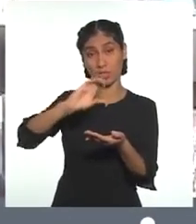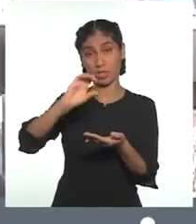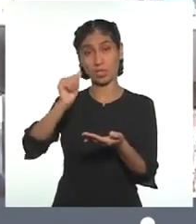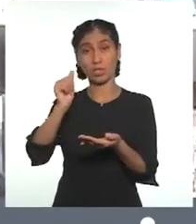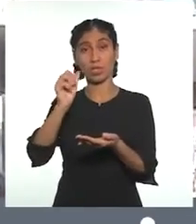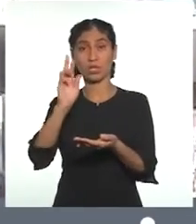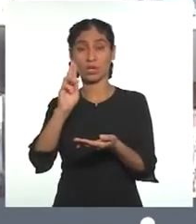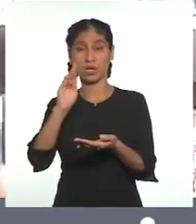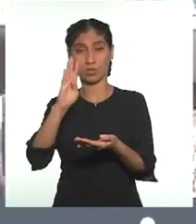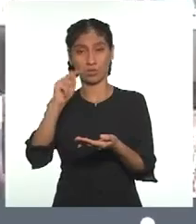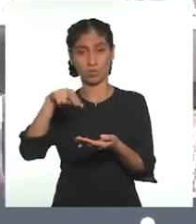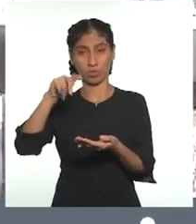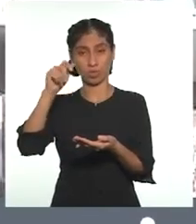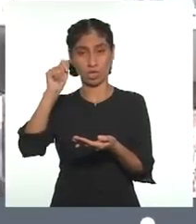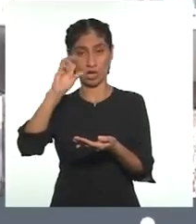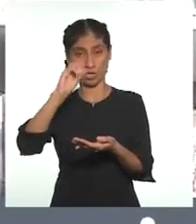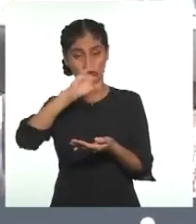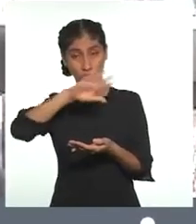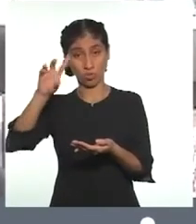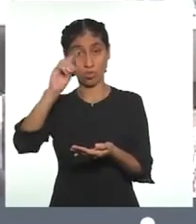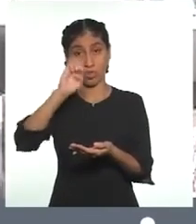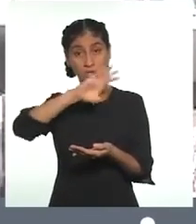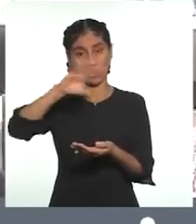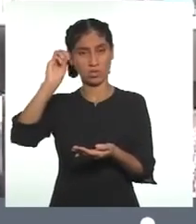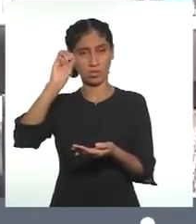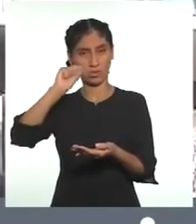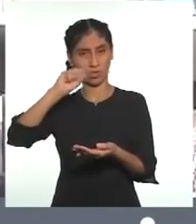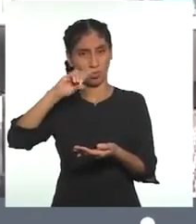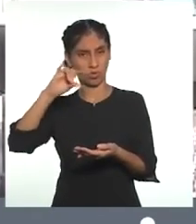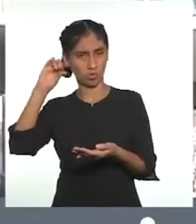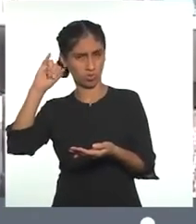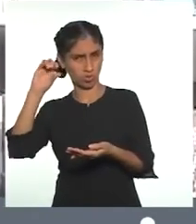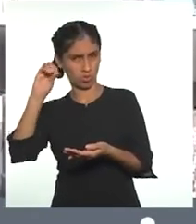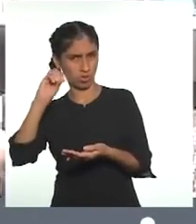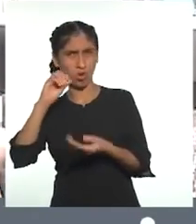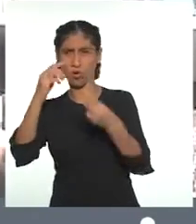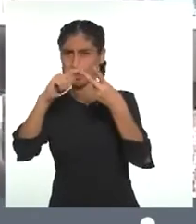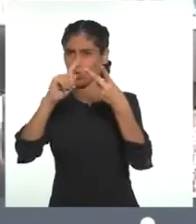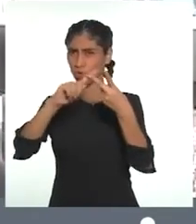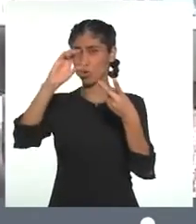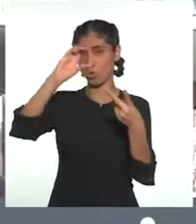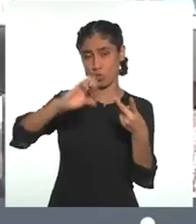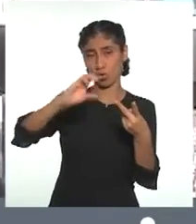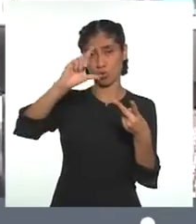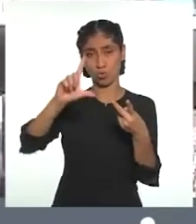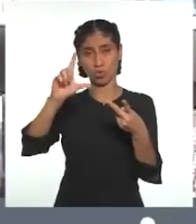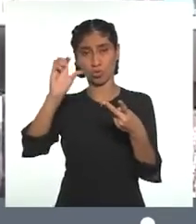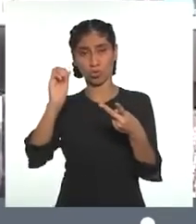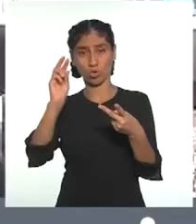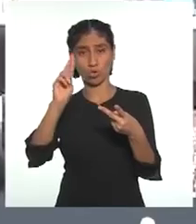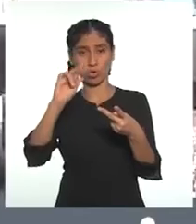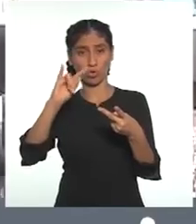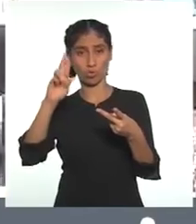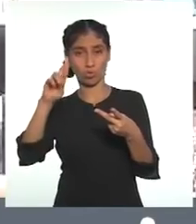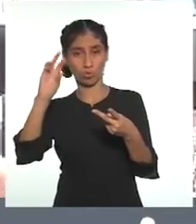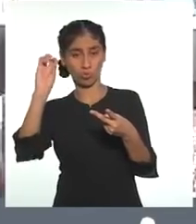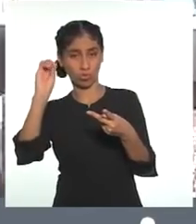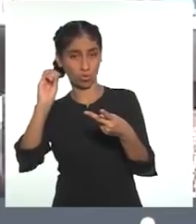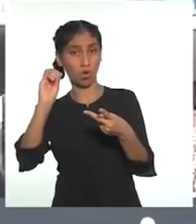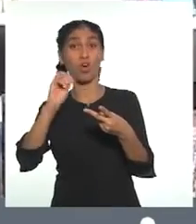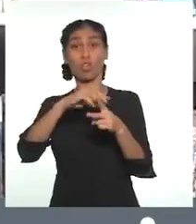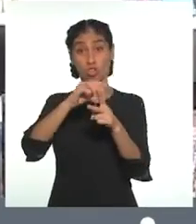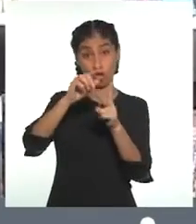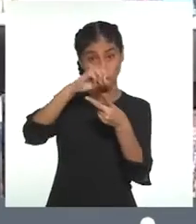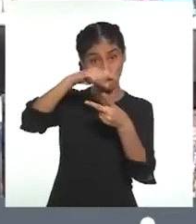de potasio. Ambas, ya la artesanal o la industrial, serían aplicadas en los pacientes por vía